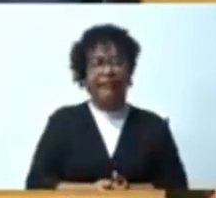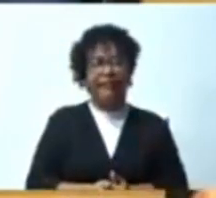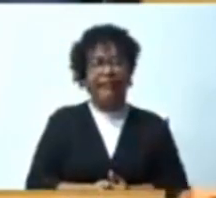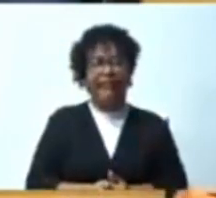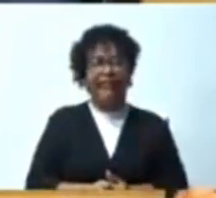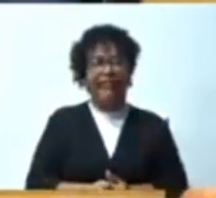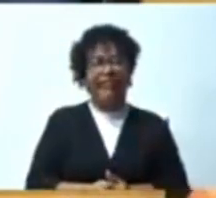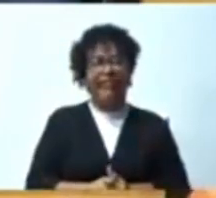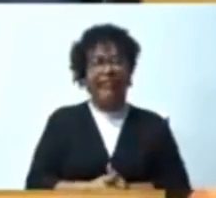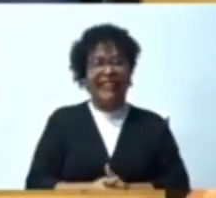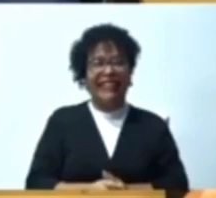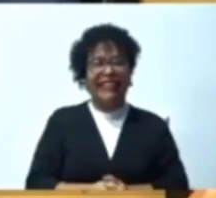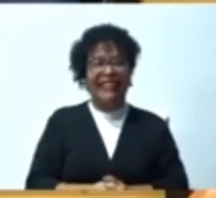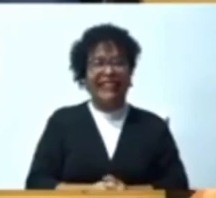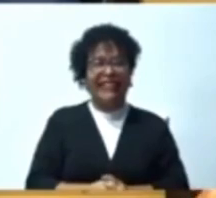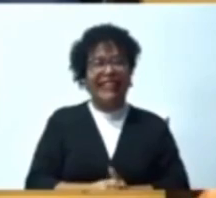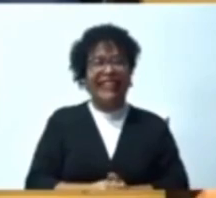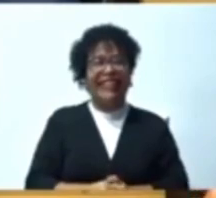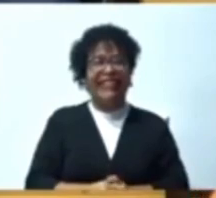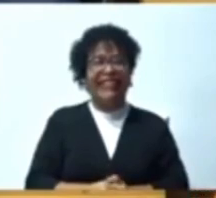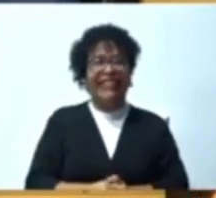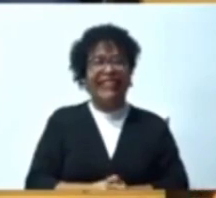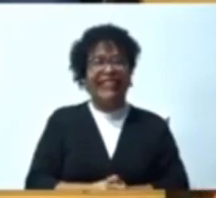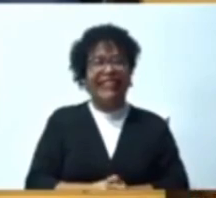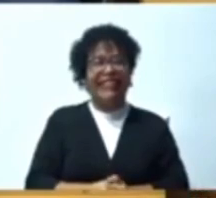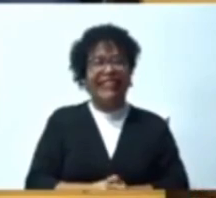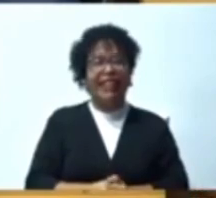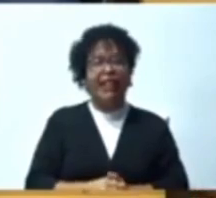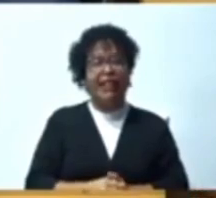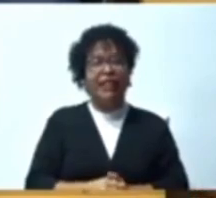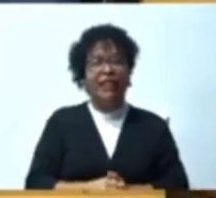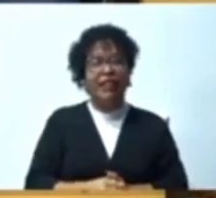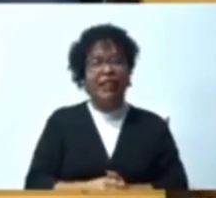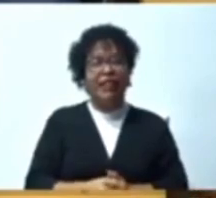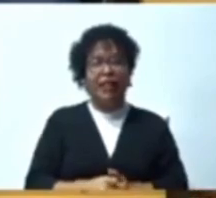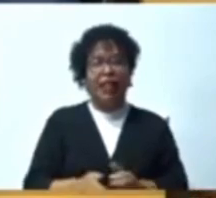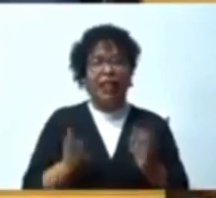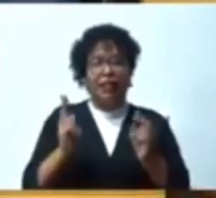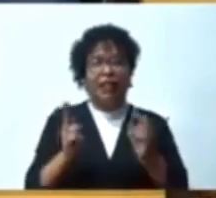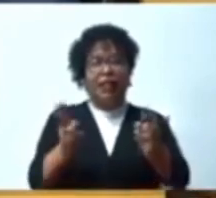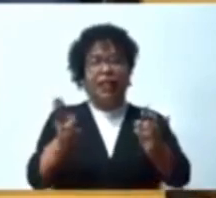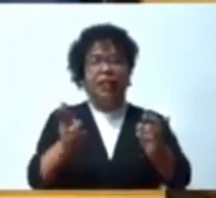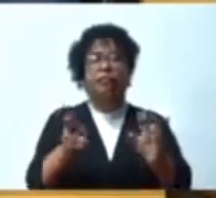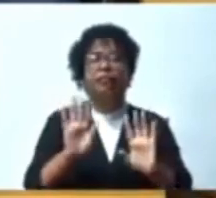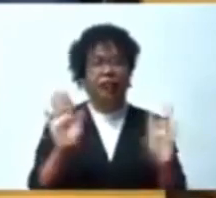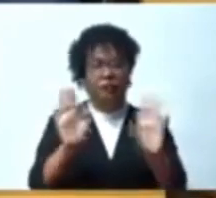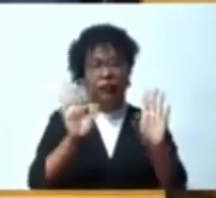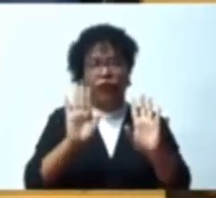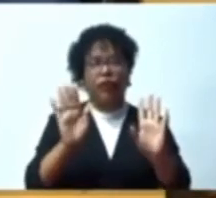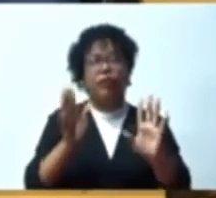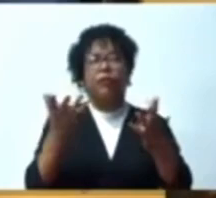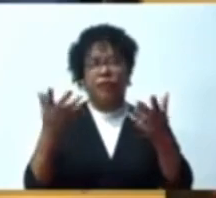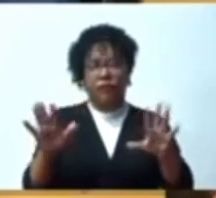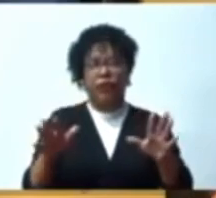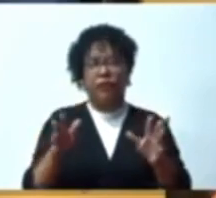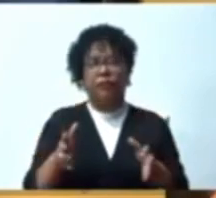presidente retirando la solicitud de declaratoria de urgencia que había ahí